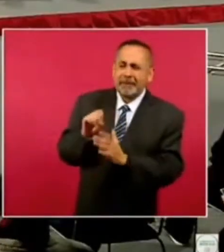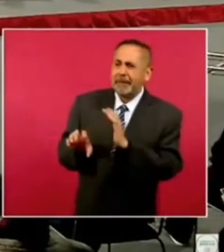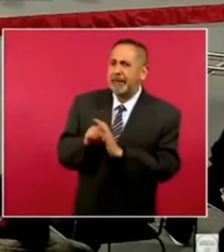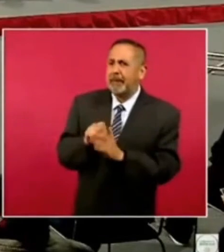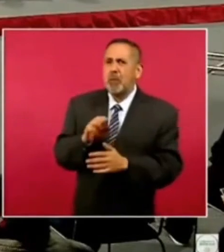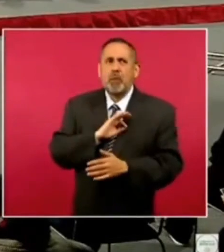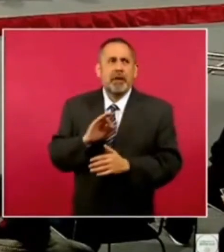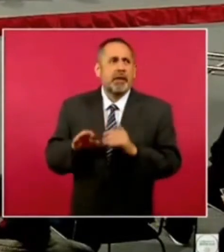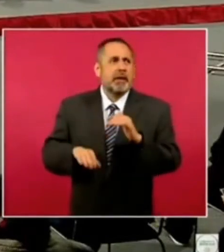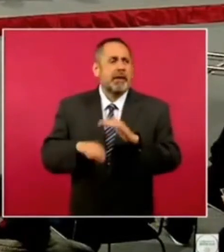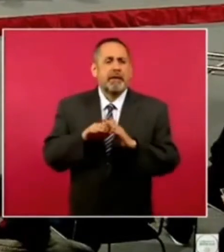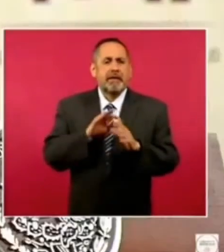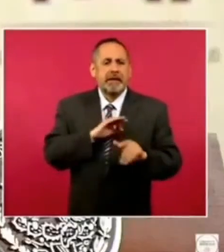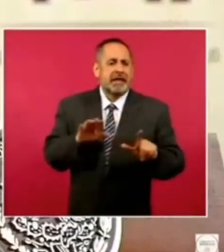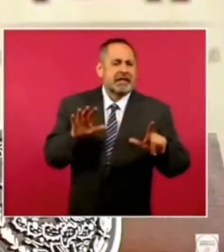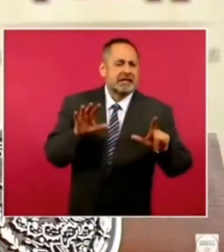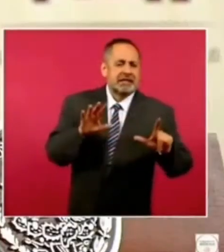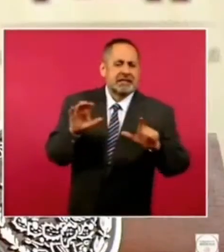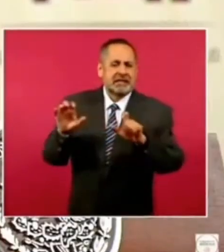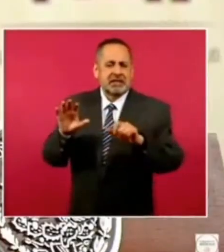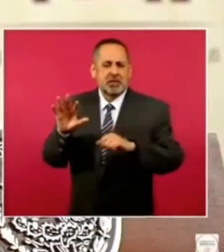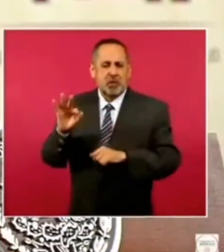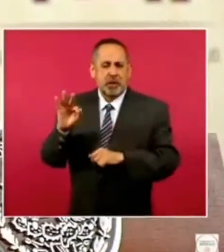un monto de